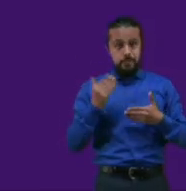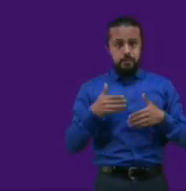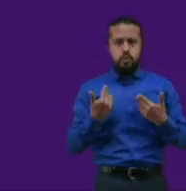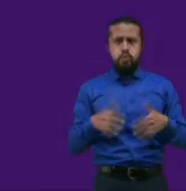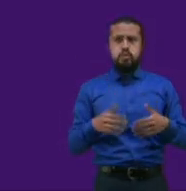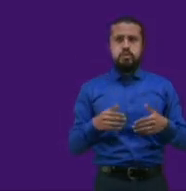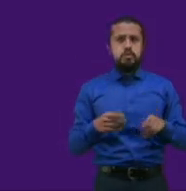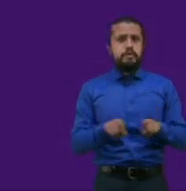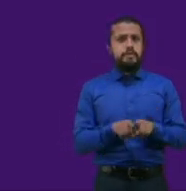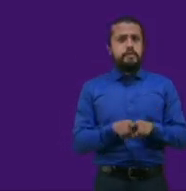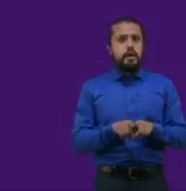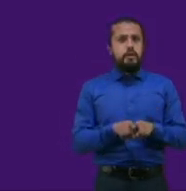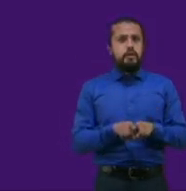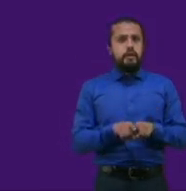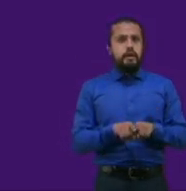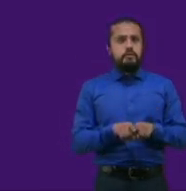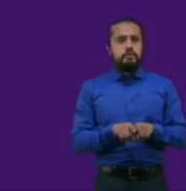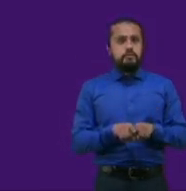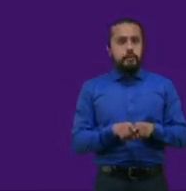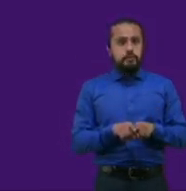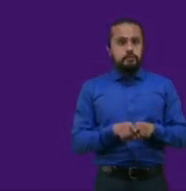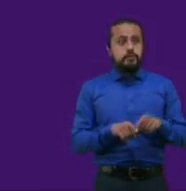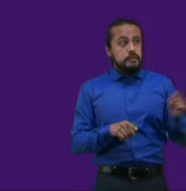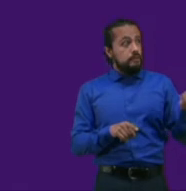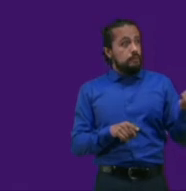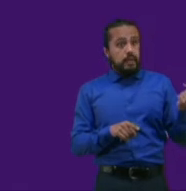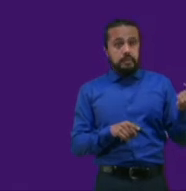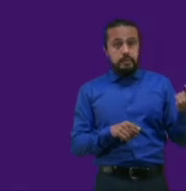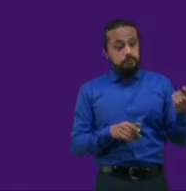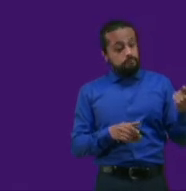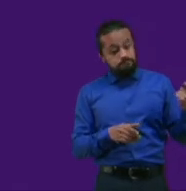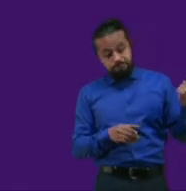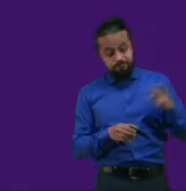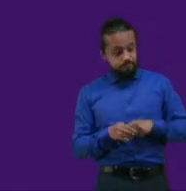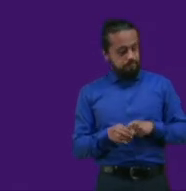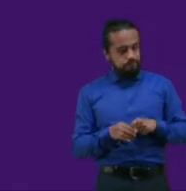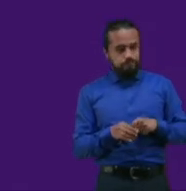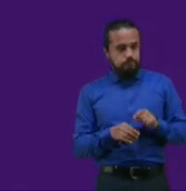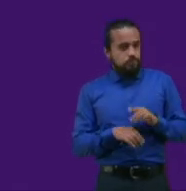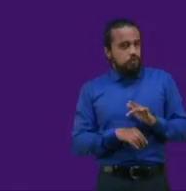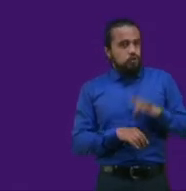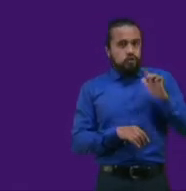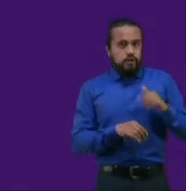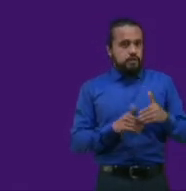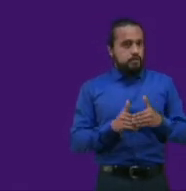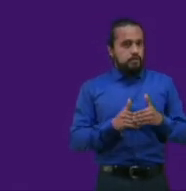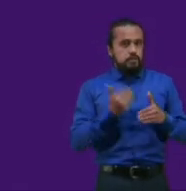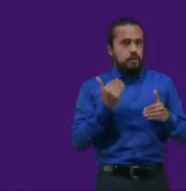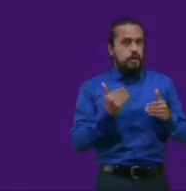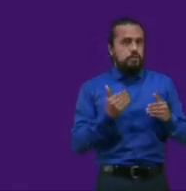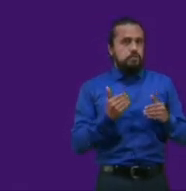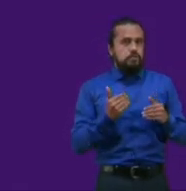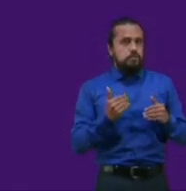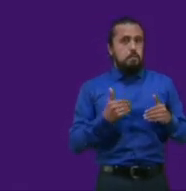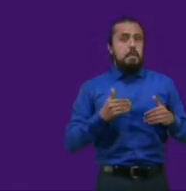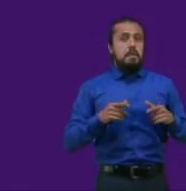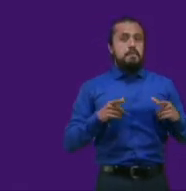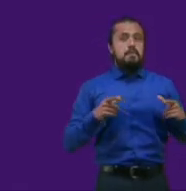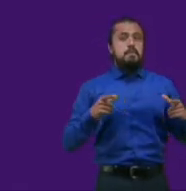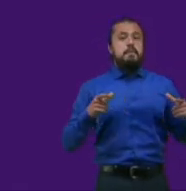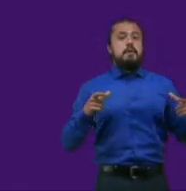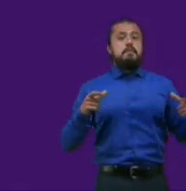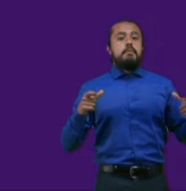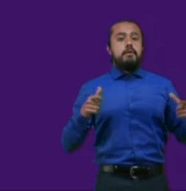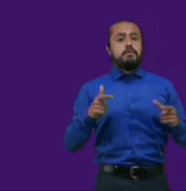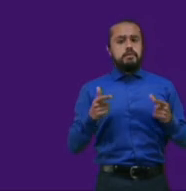cerrar el que te dé plata, porque al principio pues uno necesita crecer y necesita moverse, pero en ese